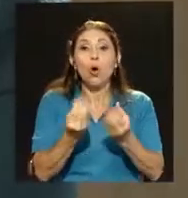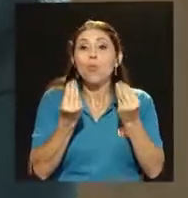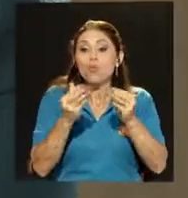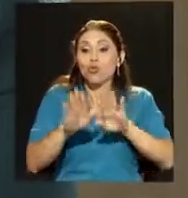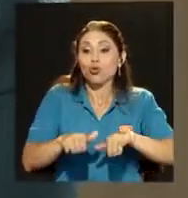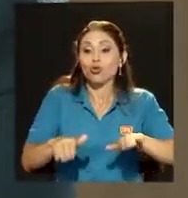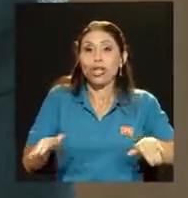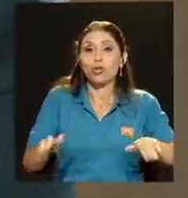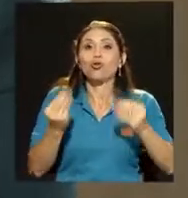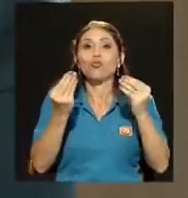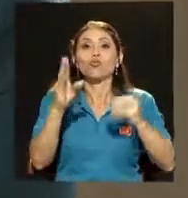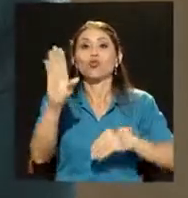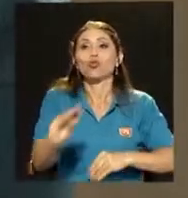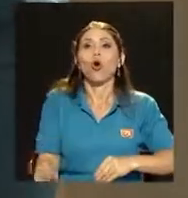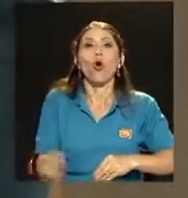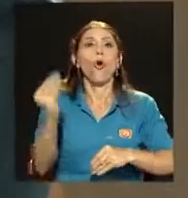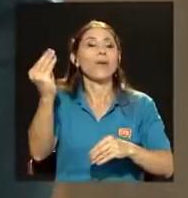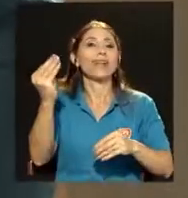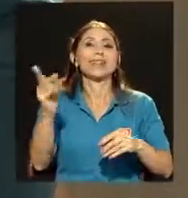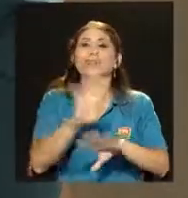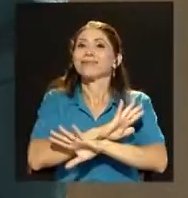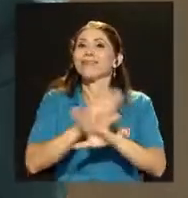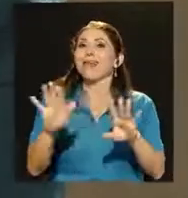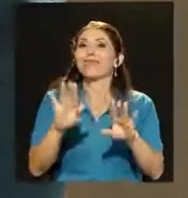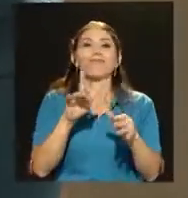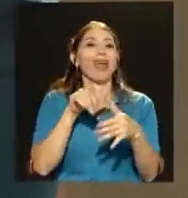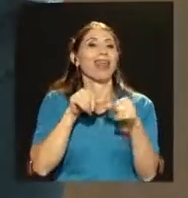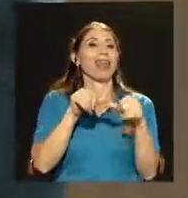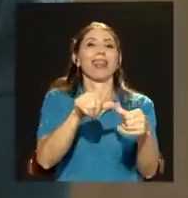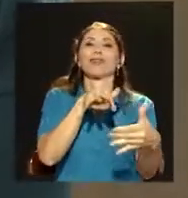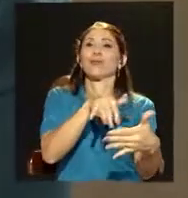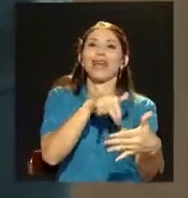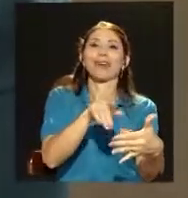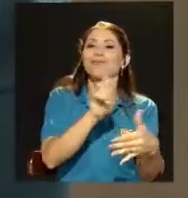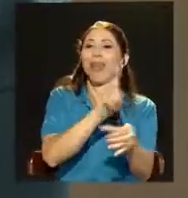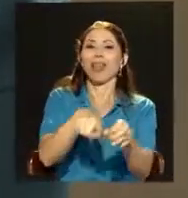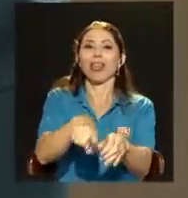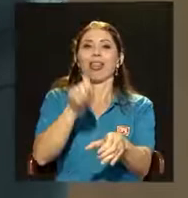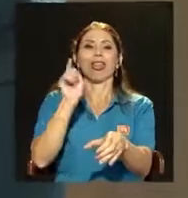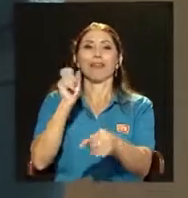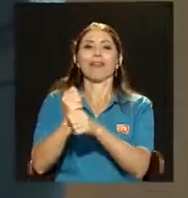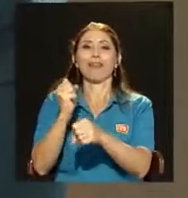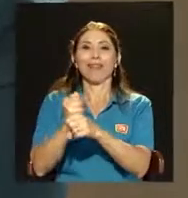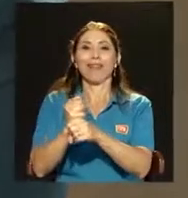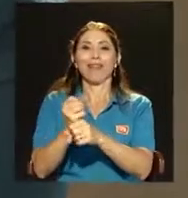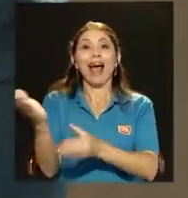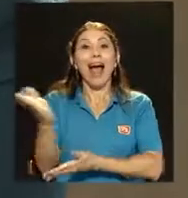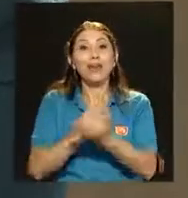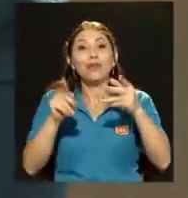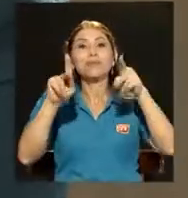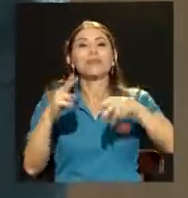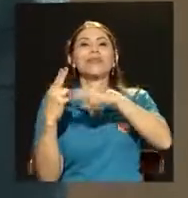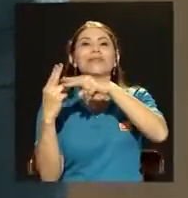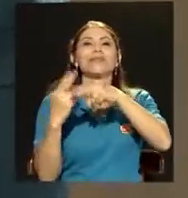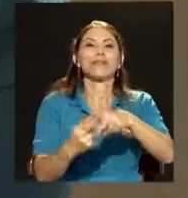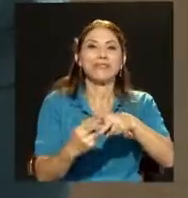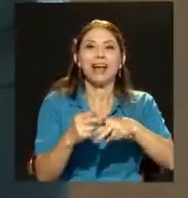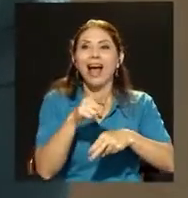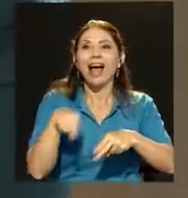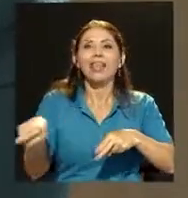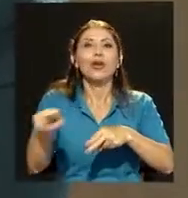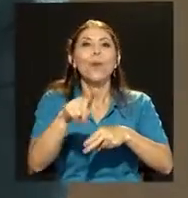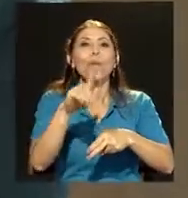a la escuela y al colegio, y de ahí que tenemos lo que algunos han denominado la década perdida, ¿verdad? Esos